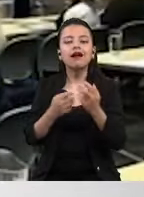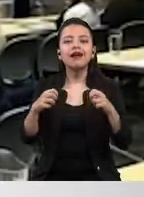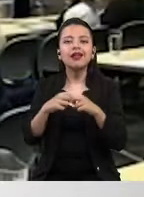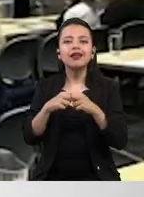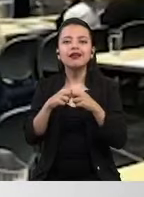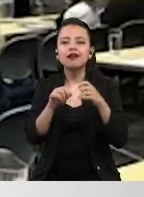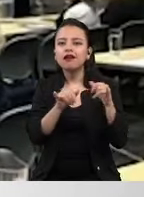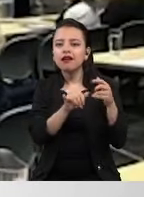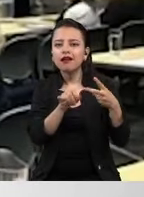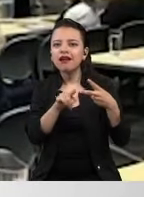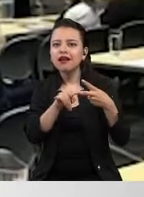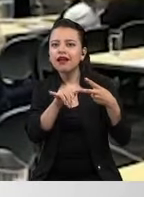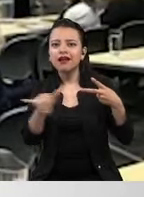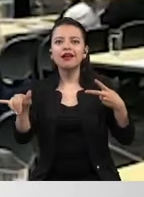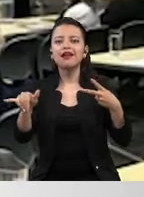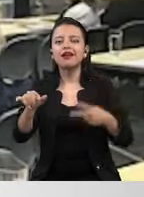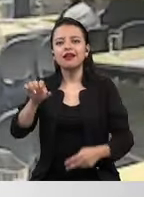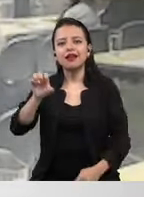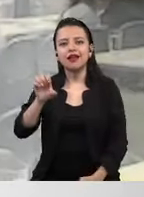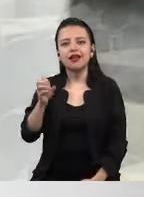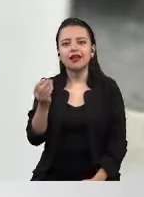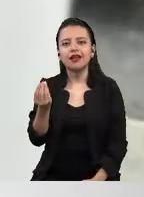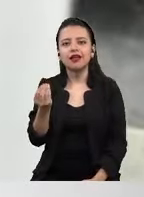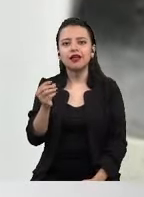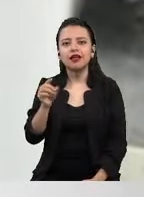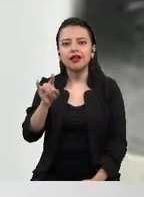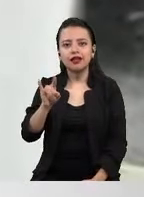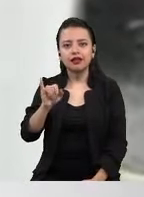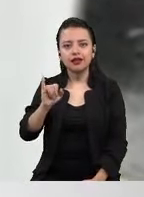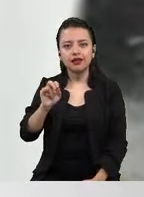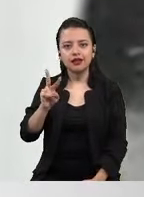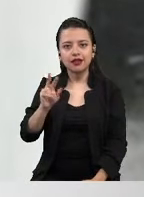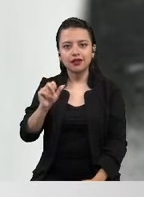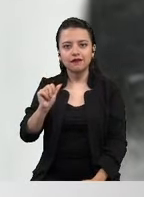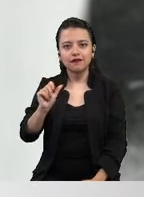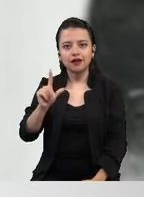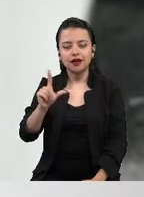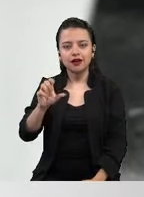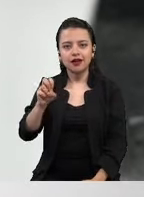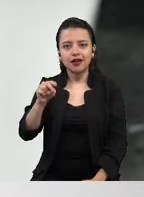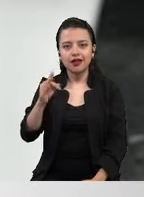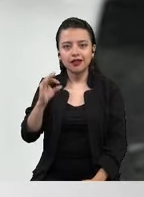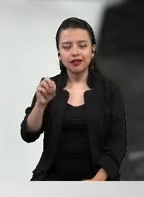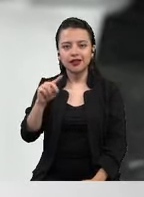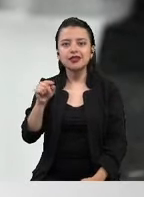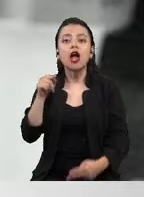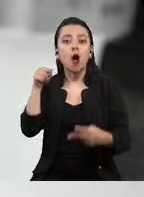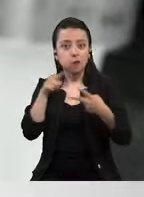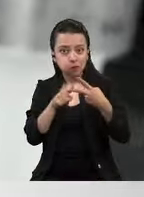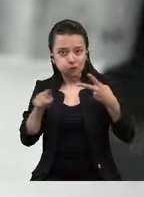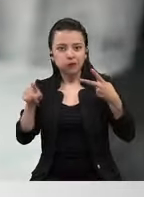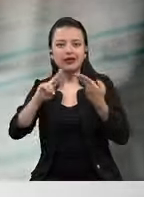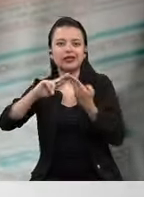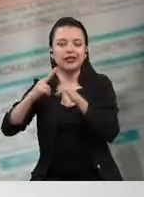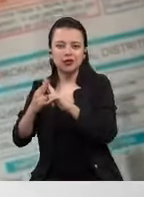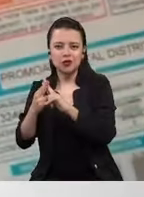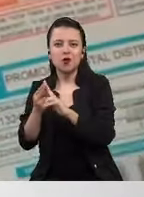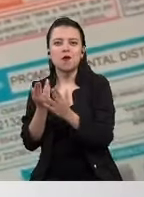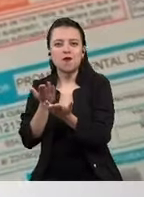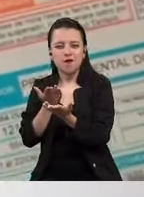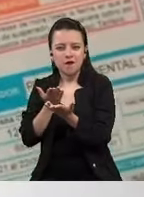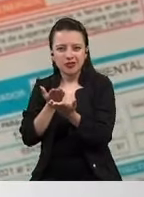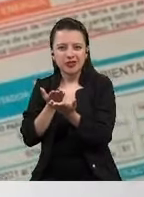electrónicos equivalentes están los servicios públicos pero pues esa es una de las de las modalidades sin embargo Pues a mí